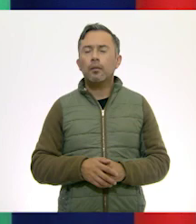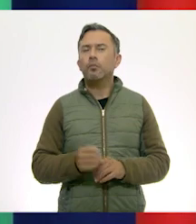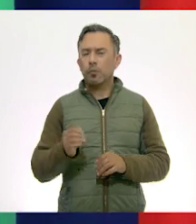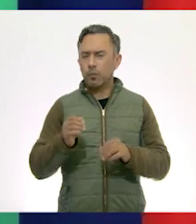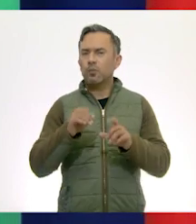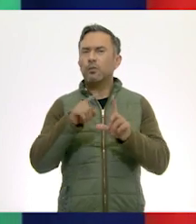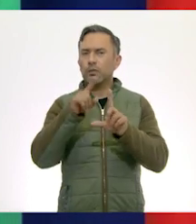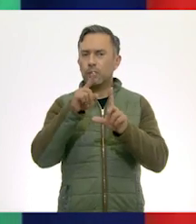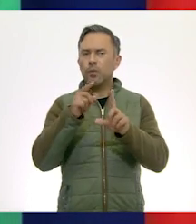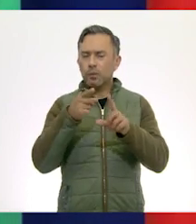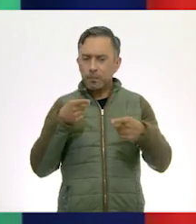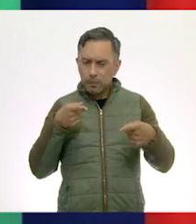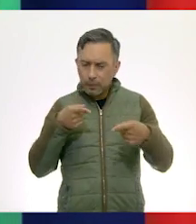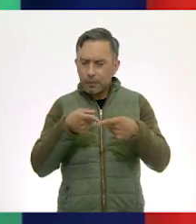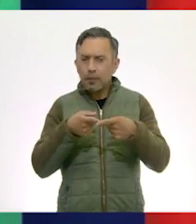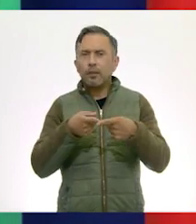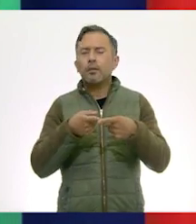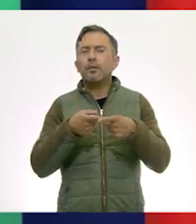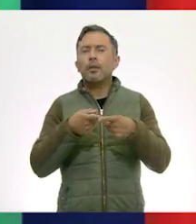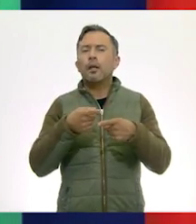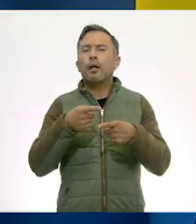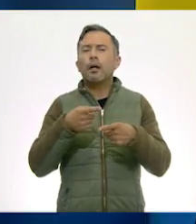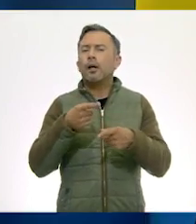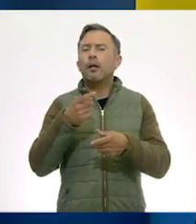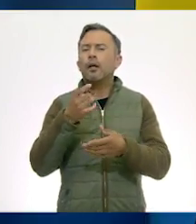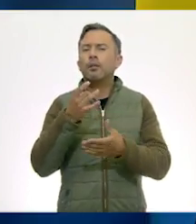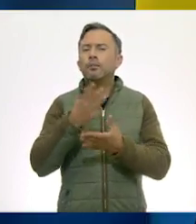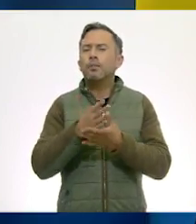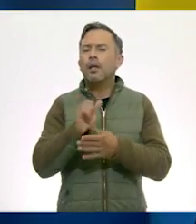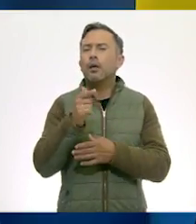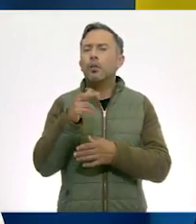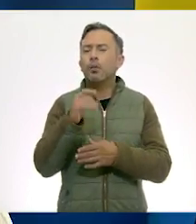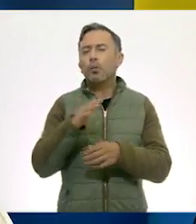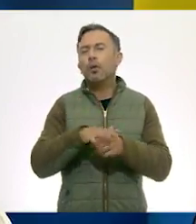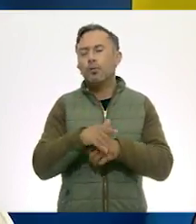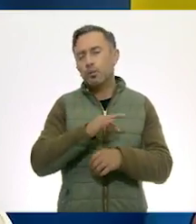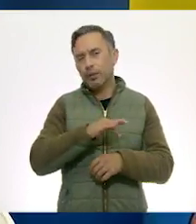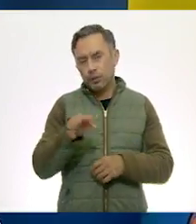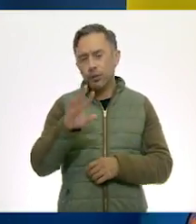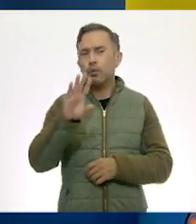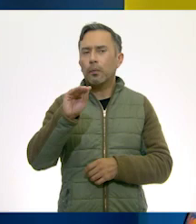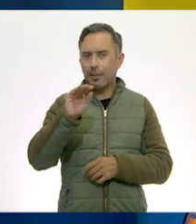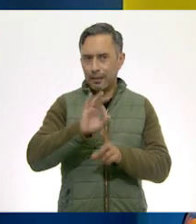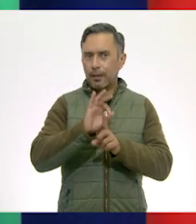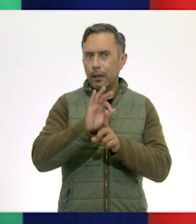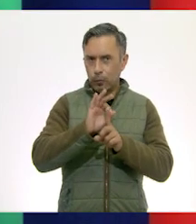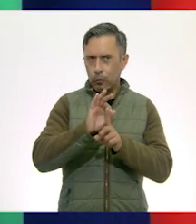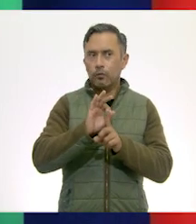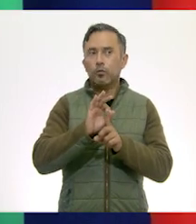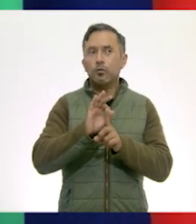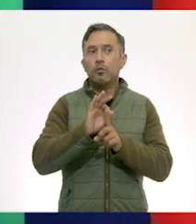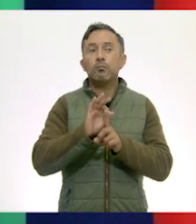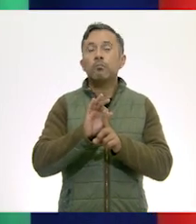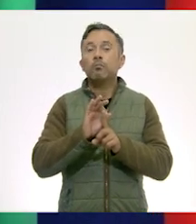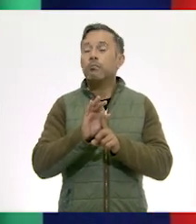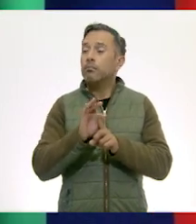rectas perpendiculares? Su característica, bueno, es de 90 grados. Es de ¿verdad? 90 grados y es un ángulo que